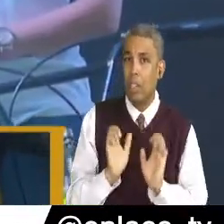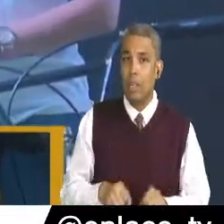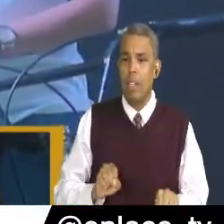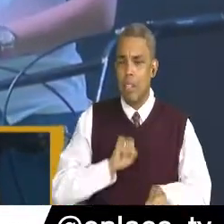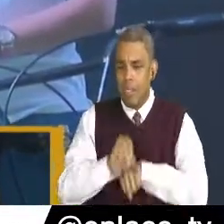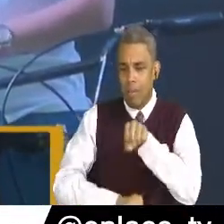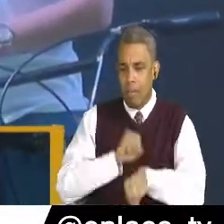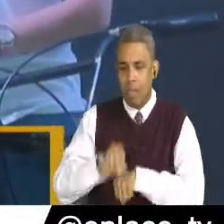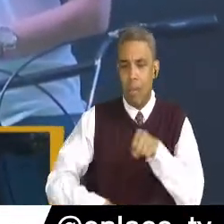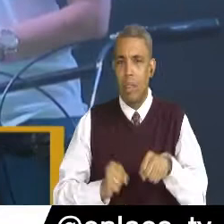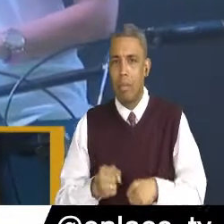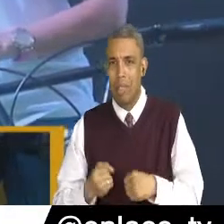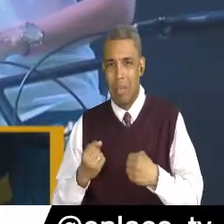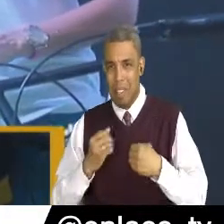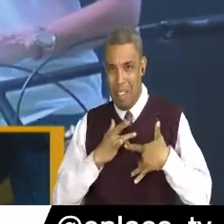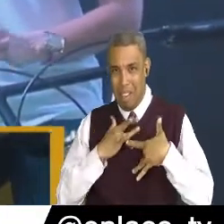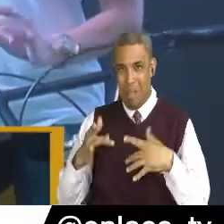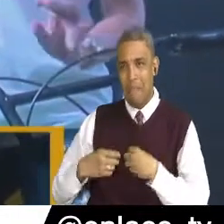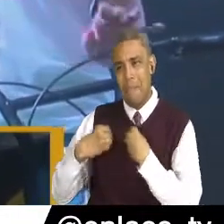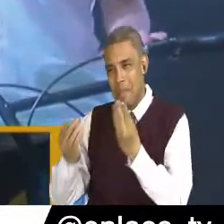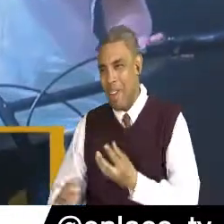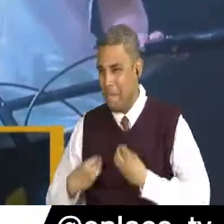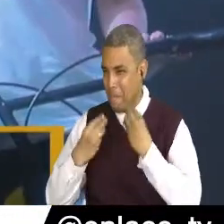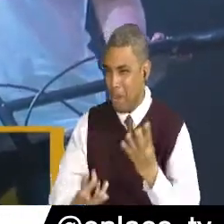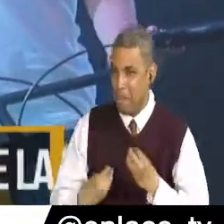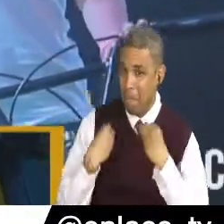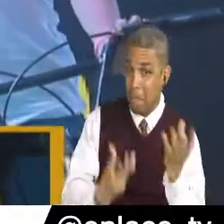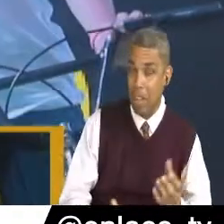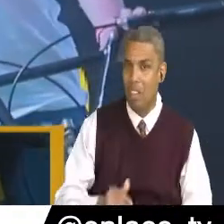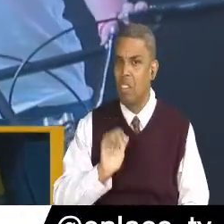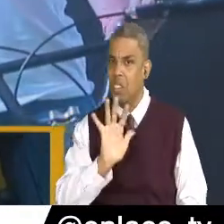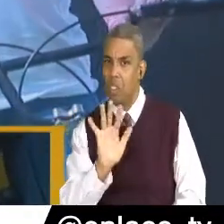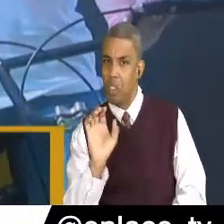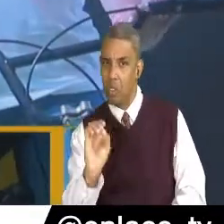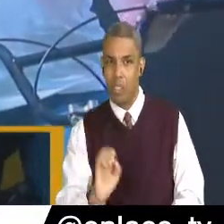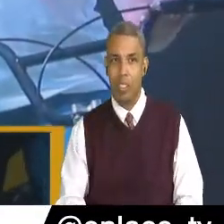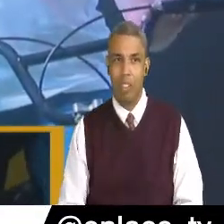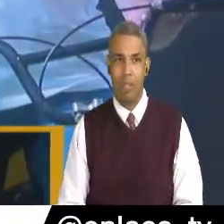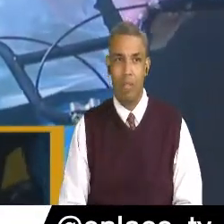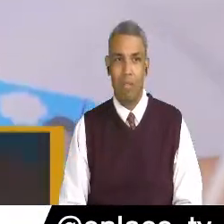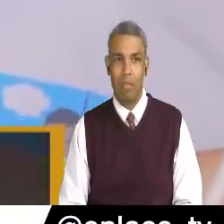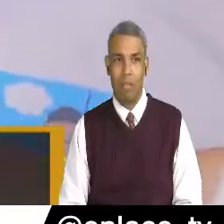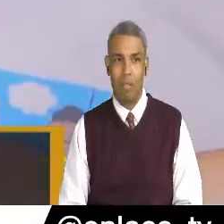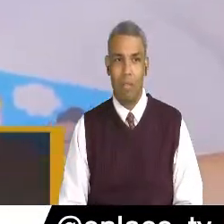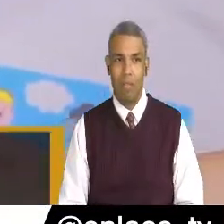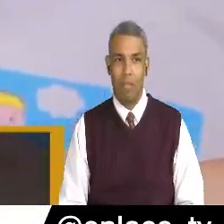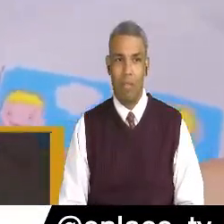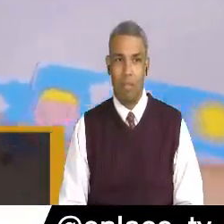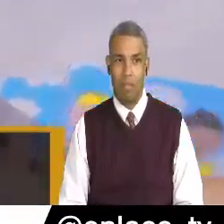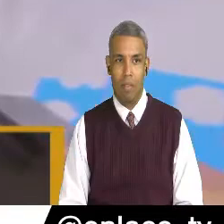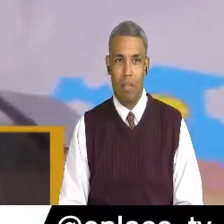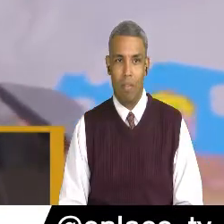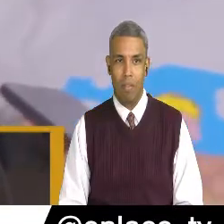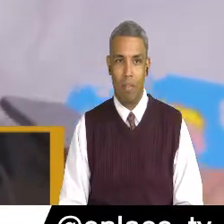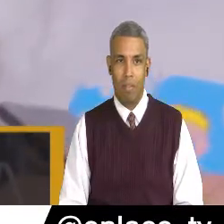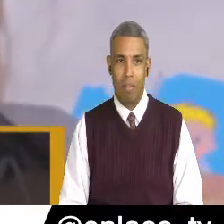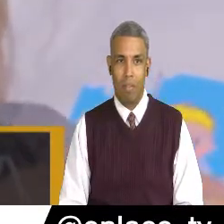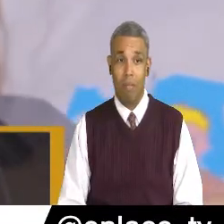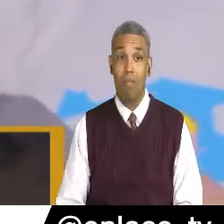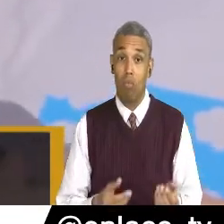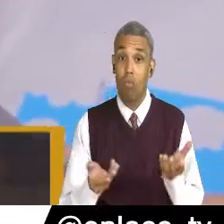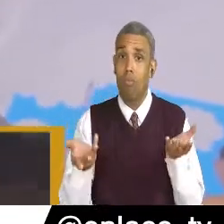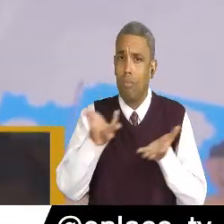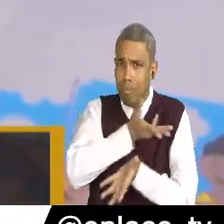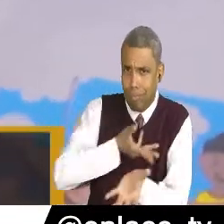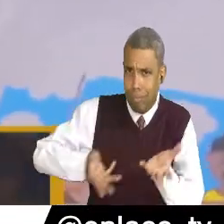bicicletas y cientos de premios que aportaron empresas privadas. Los espacios son muy importantes porque es la manera en que podemos compartir en familia, pues es la manera en que